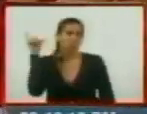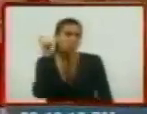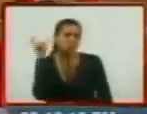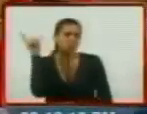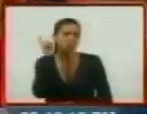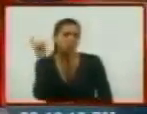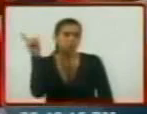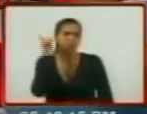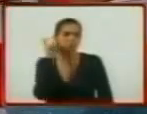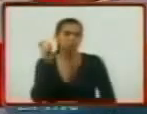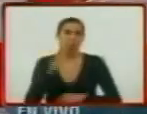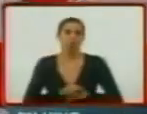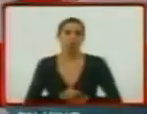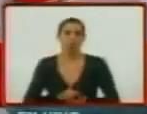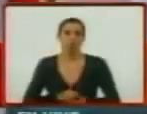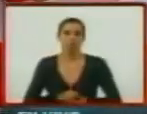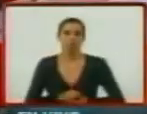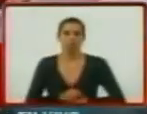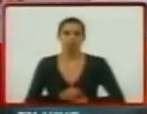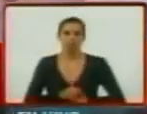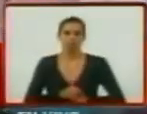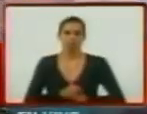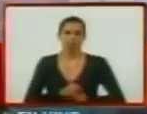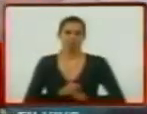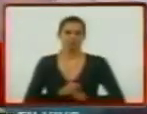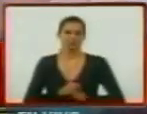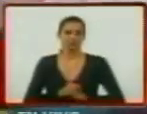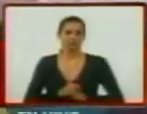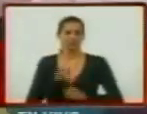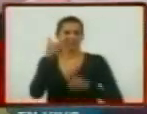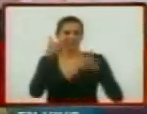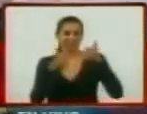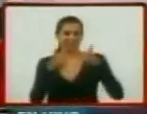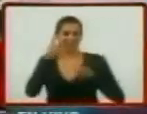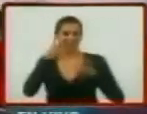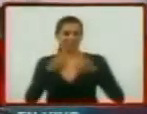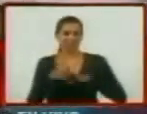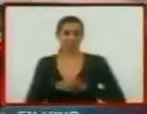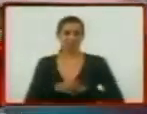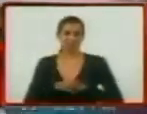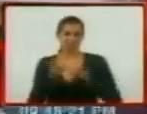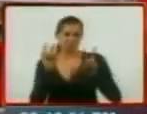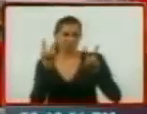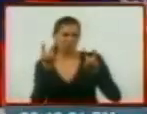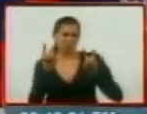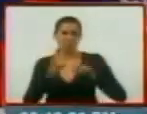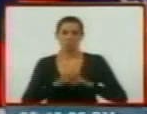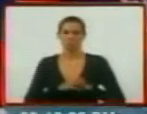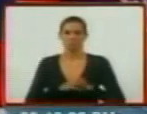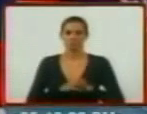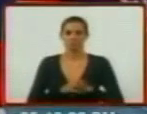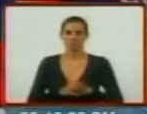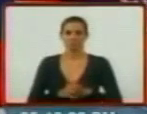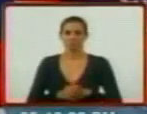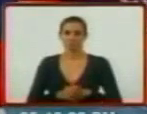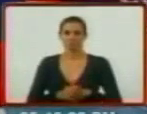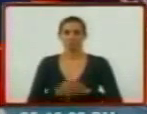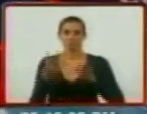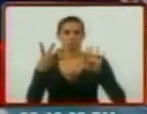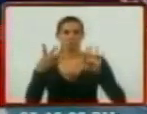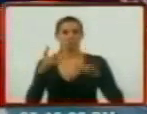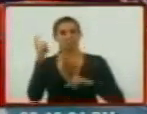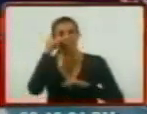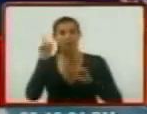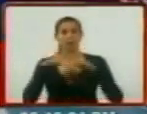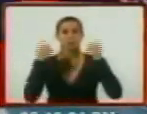además, bueno, un candidato recién lanzado, pues. 9 días de campaña, porque entonces